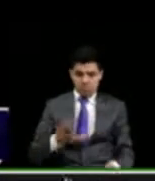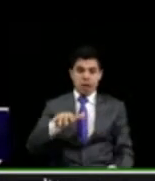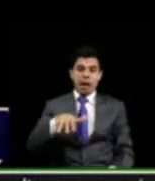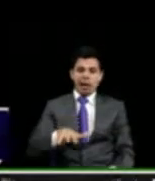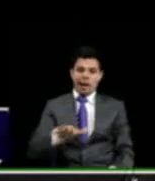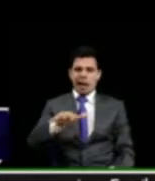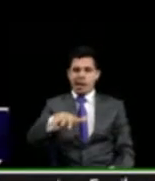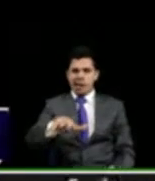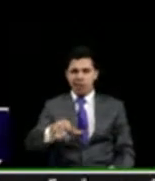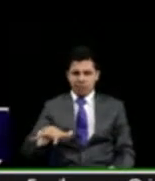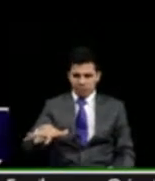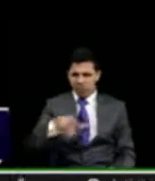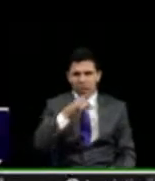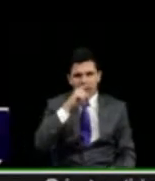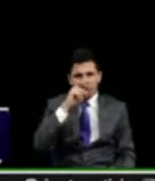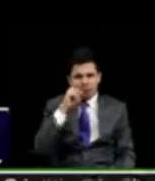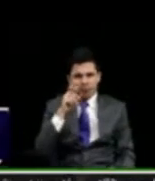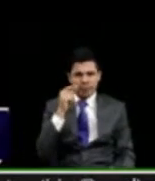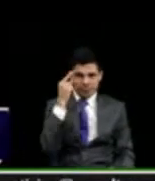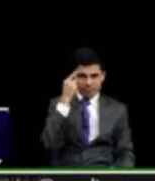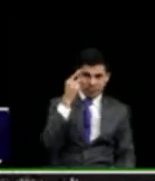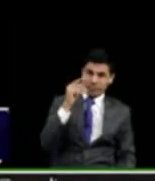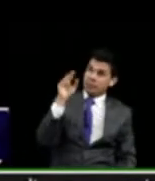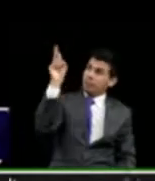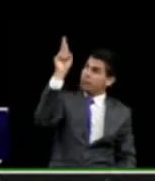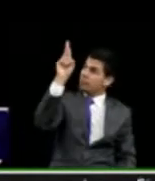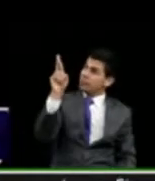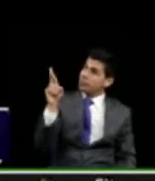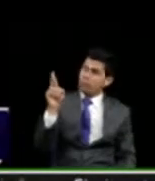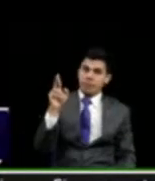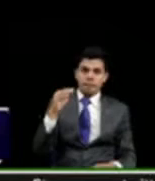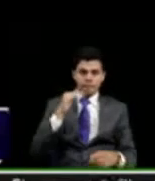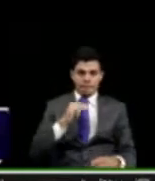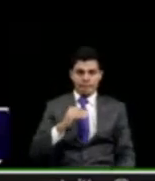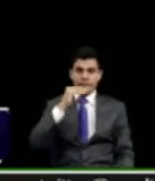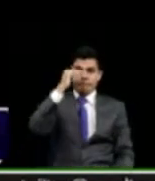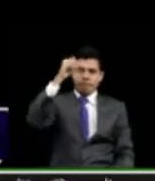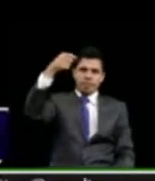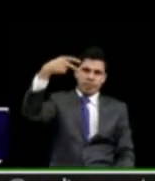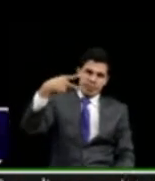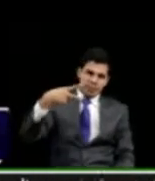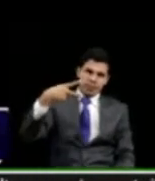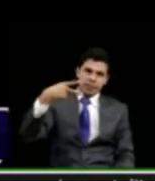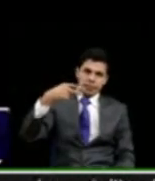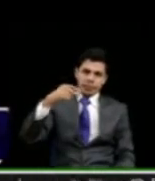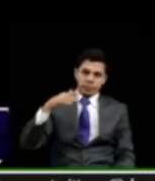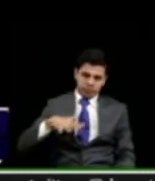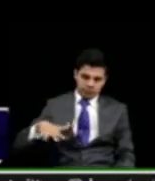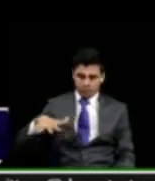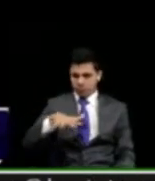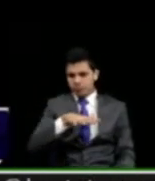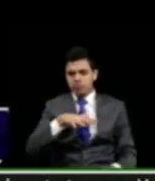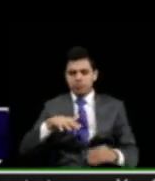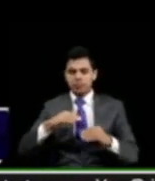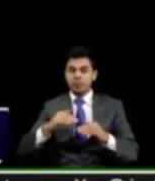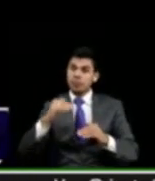quedaron, tanto arriba como abajo, es que son dos apartamentos, uno en el sótano y otro arriba.